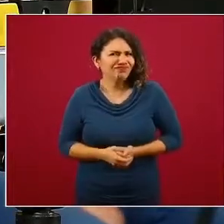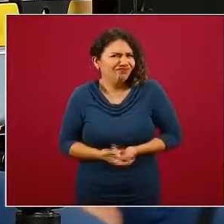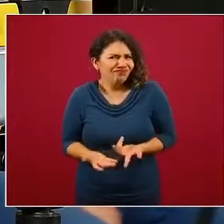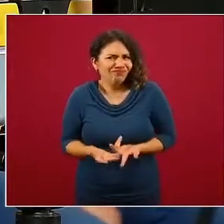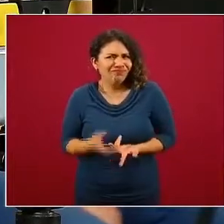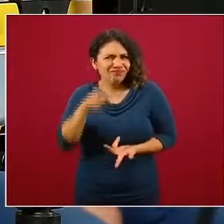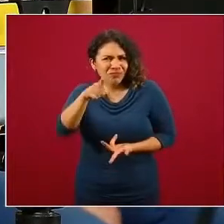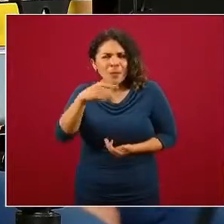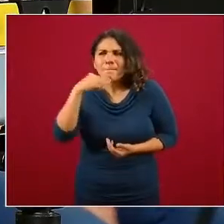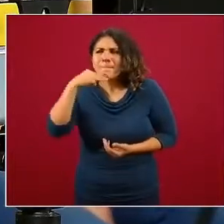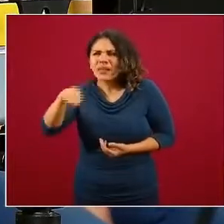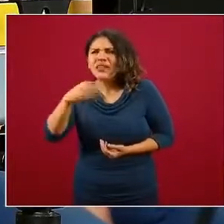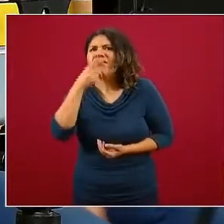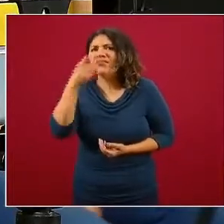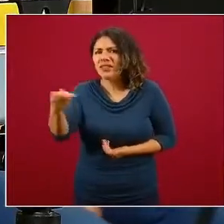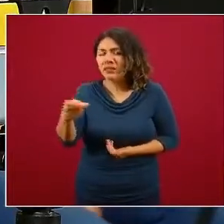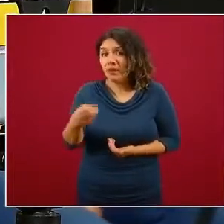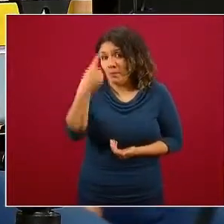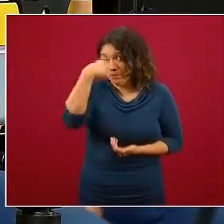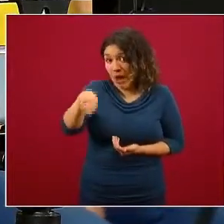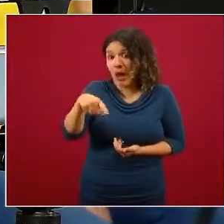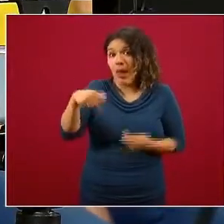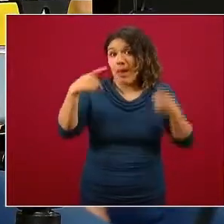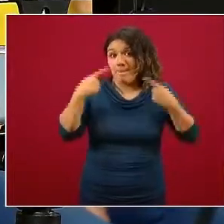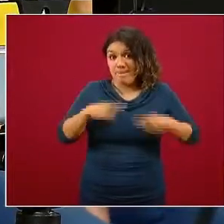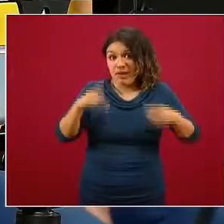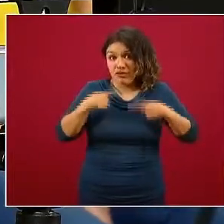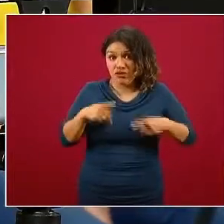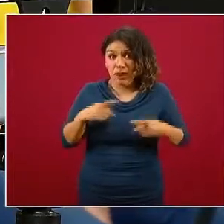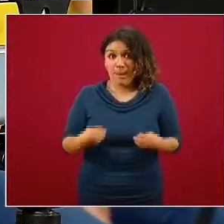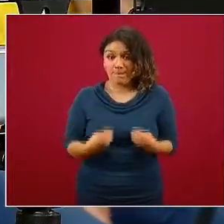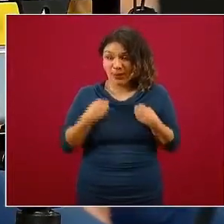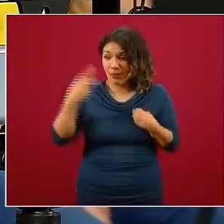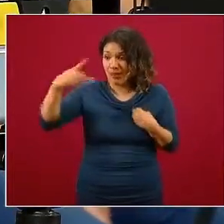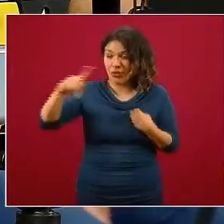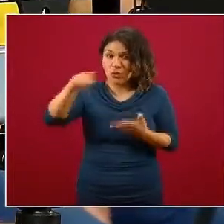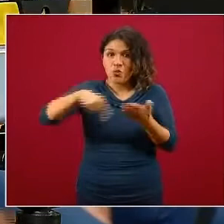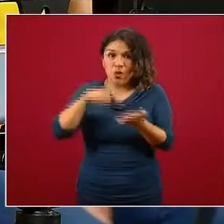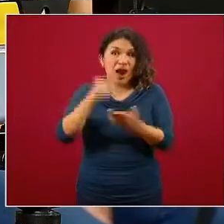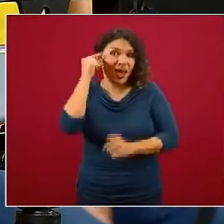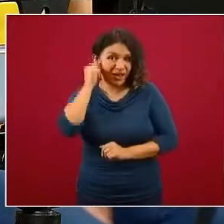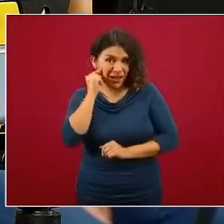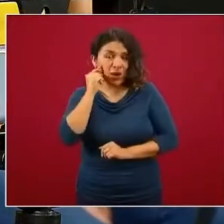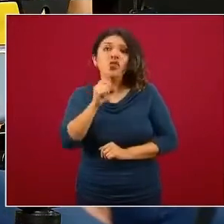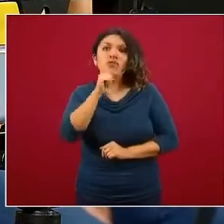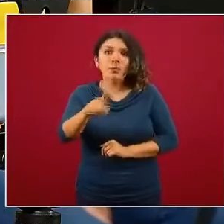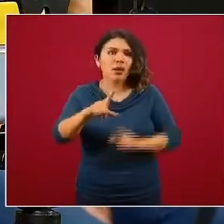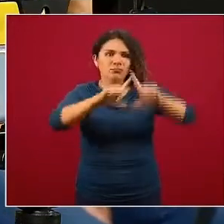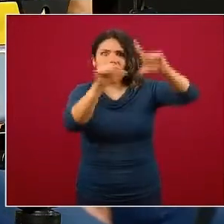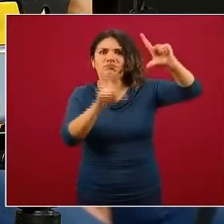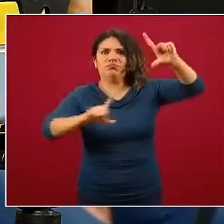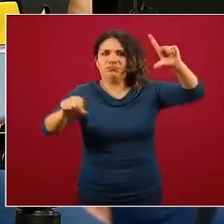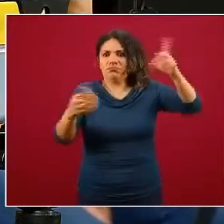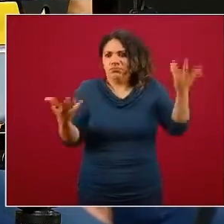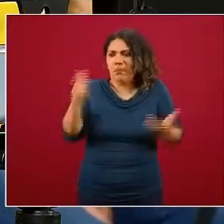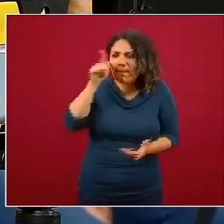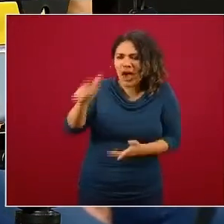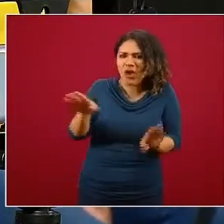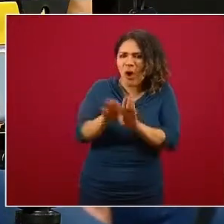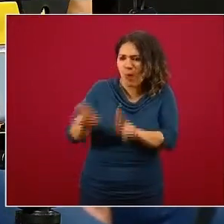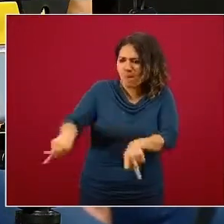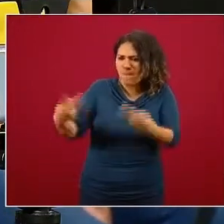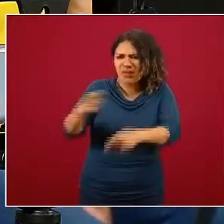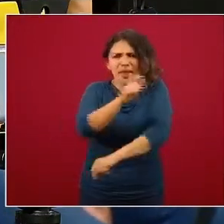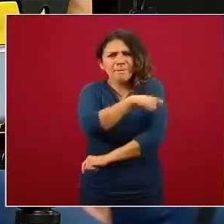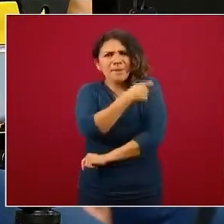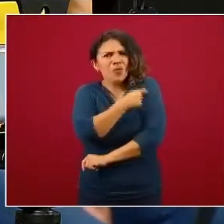es su mensaje al respecto, no solamente para los que viven en esta comunidad, sino para el resto del país, que de pronto te estén vendiendo